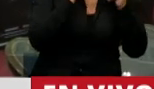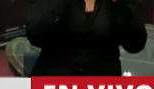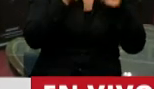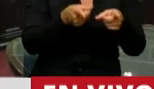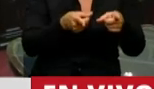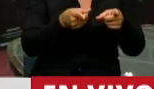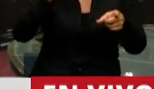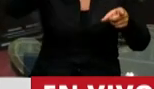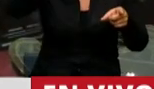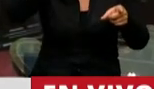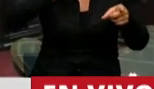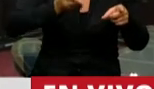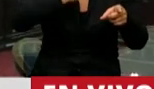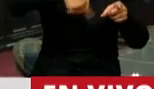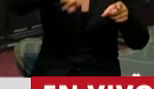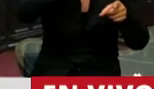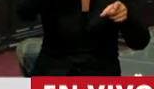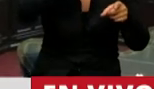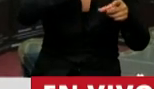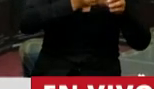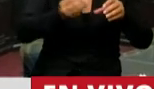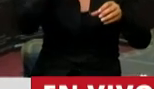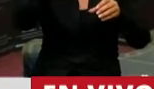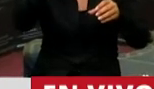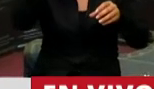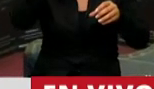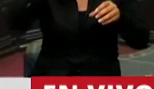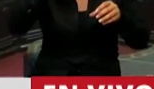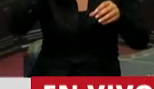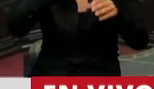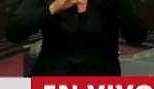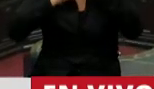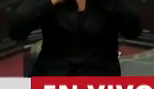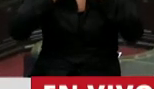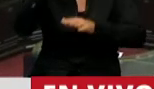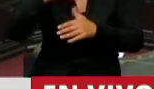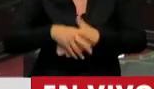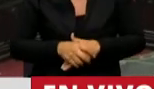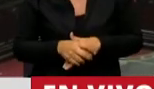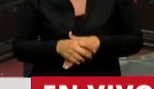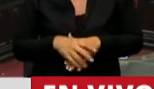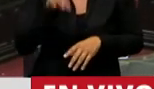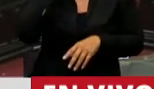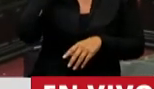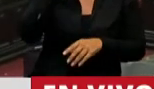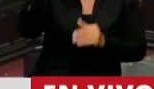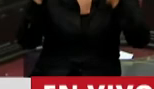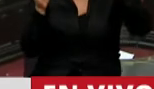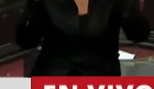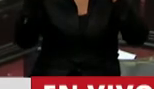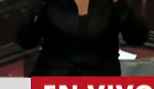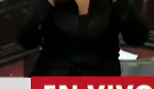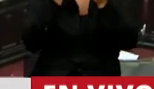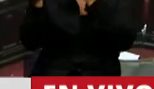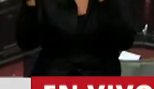embargo, solo el 10% está sentada en los espacios de toma de decisiones. Cuando miramos las brechas en los cargos de investigación